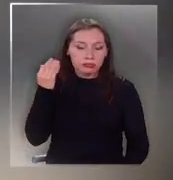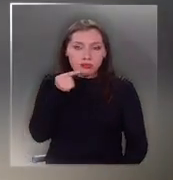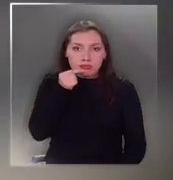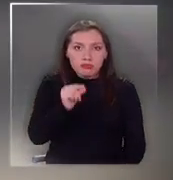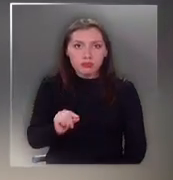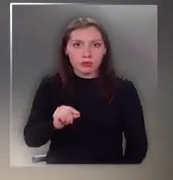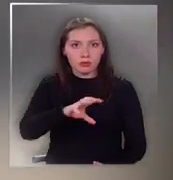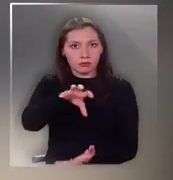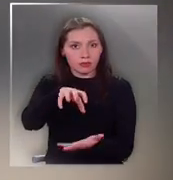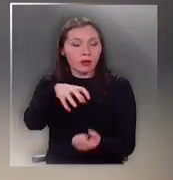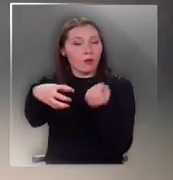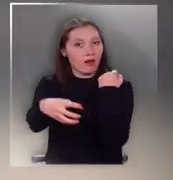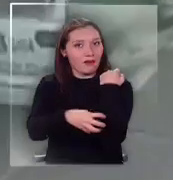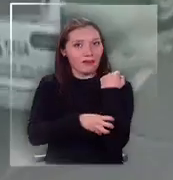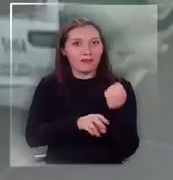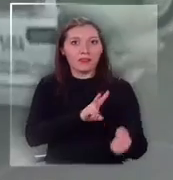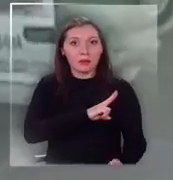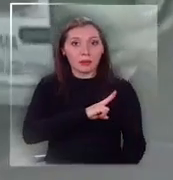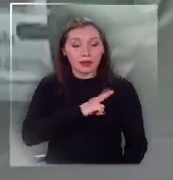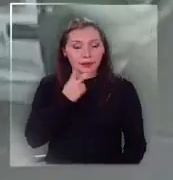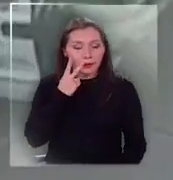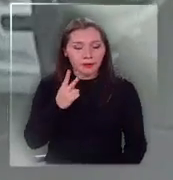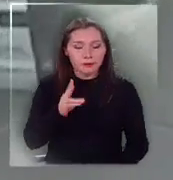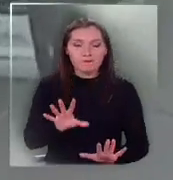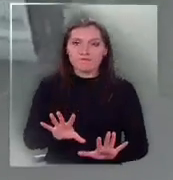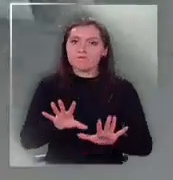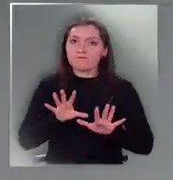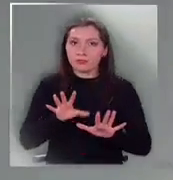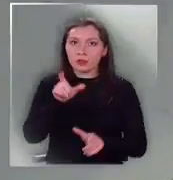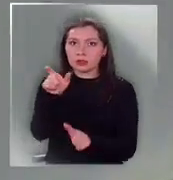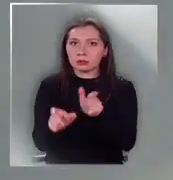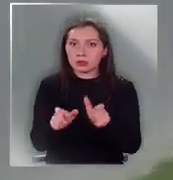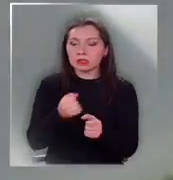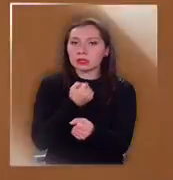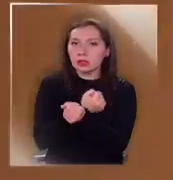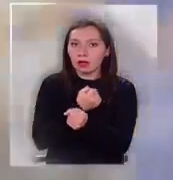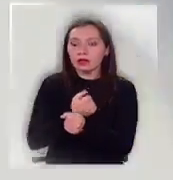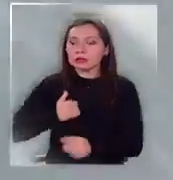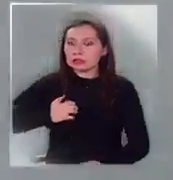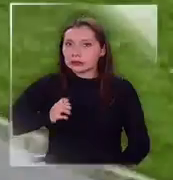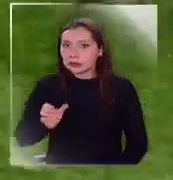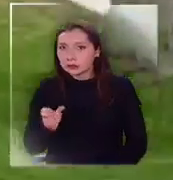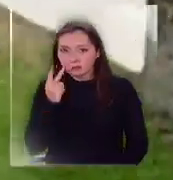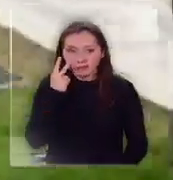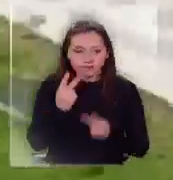región de Valparaíso y que mantienen en alerta a las policías